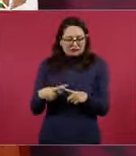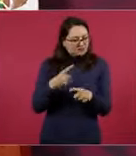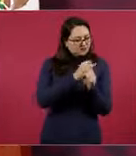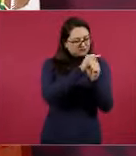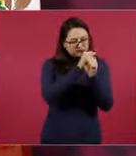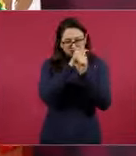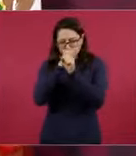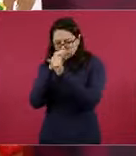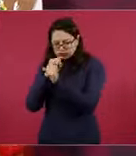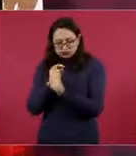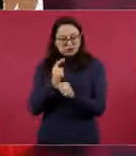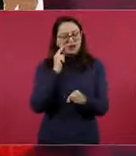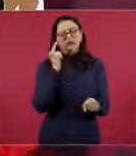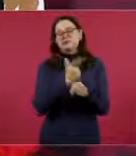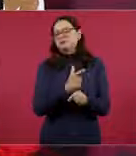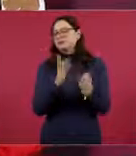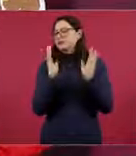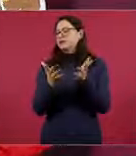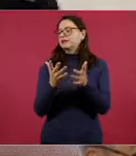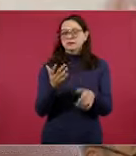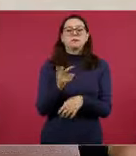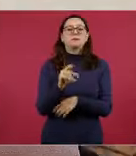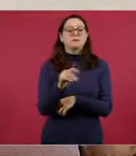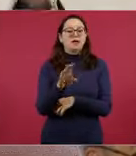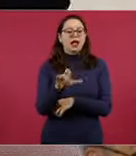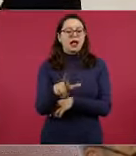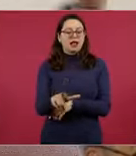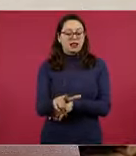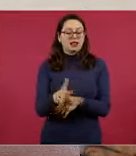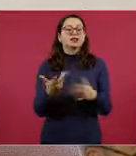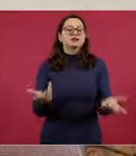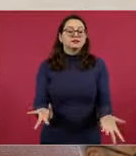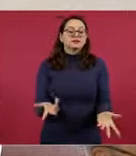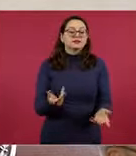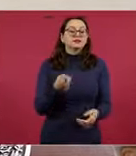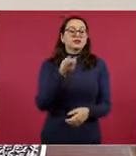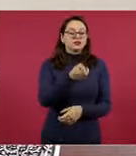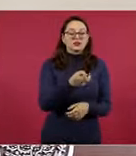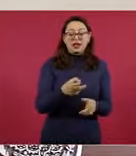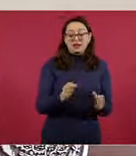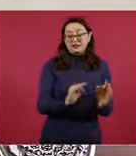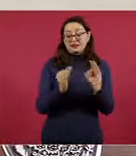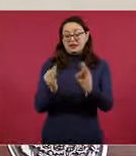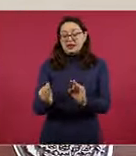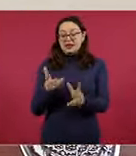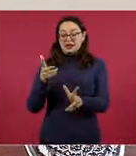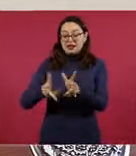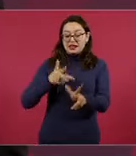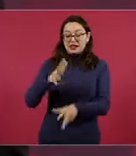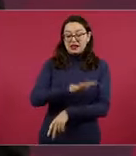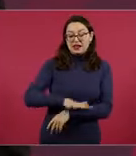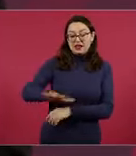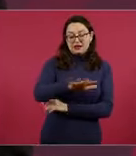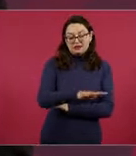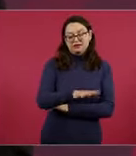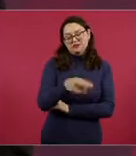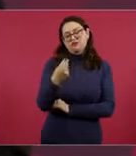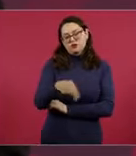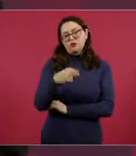y a la colonia del la estación del ferrocarril de Palenque se le pone Pacalná,